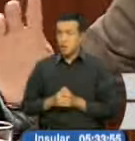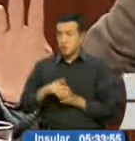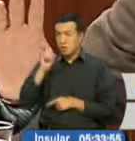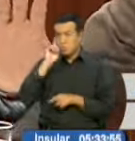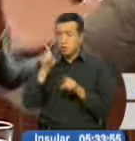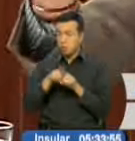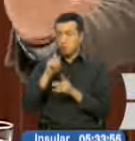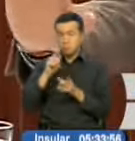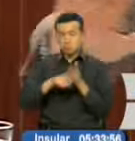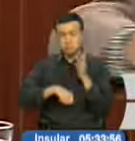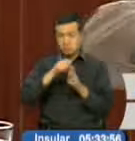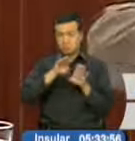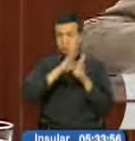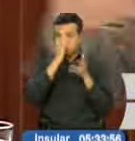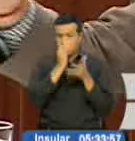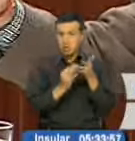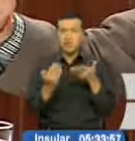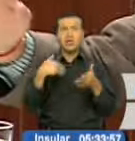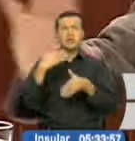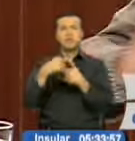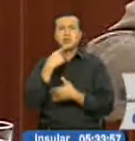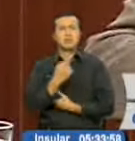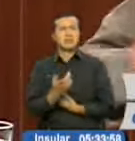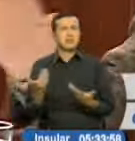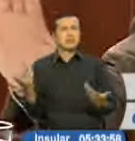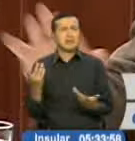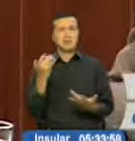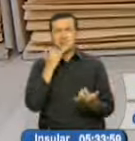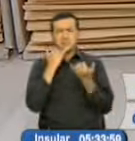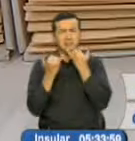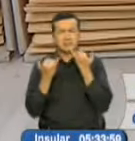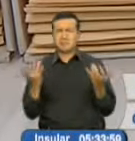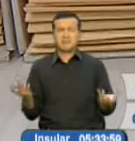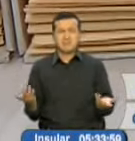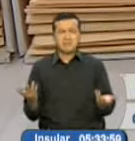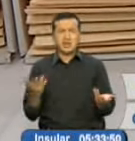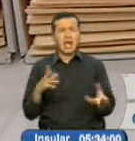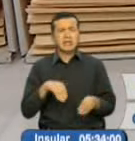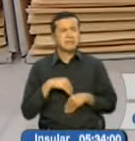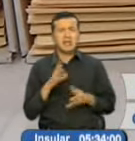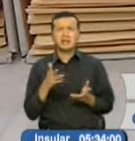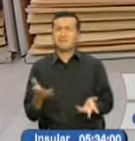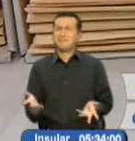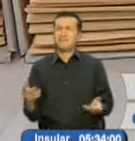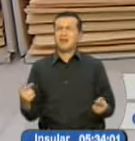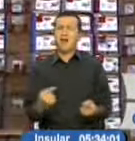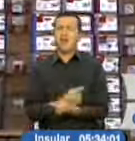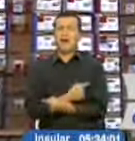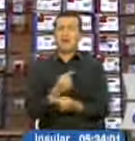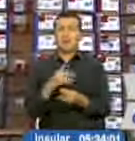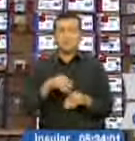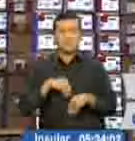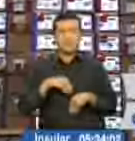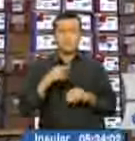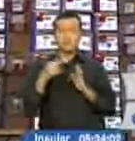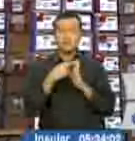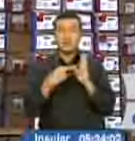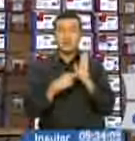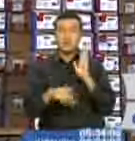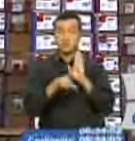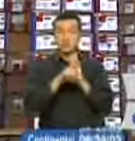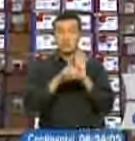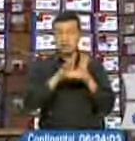esa resolución. Ese es un caso de estudio. Es un caso inédito. Sin embargo, esa apelación fue inadmitida por no reunir los requisitos de